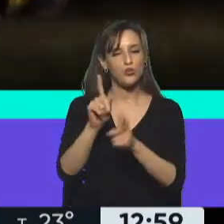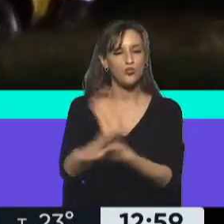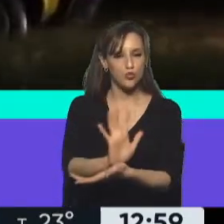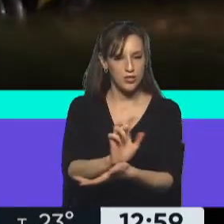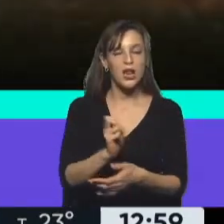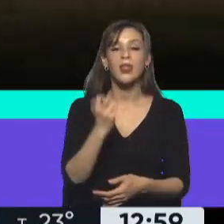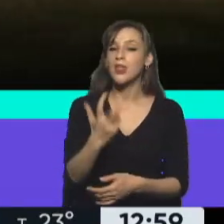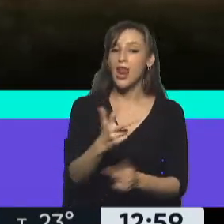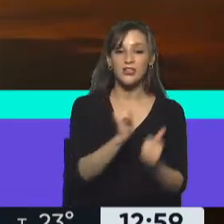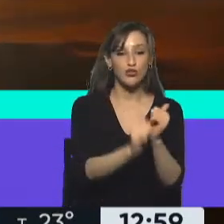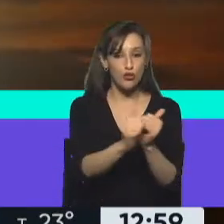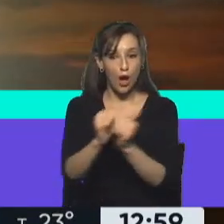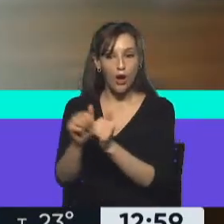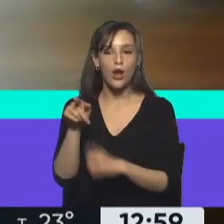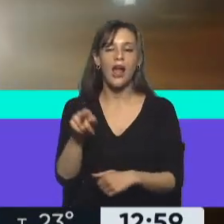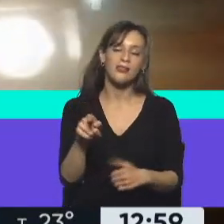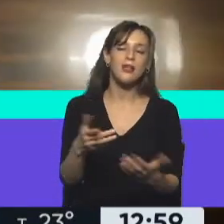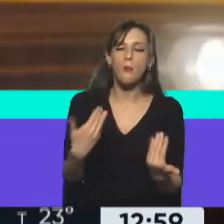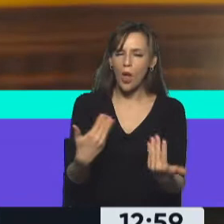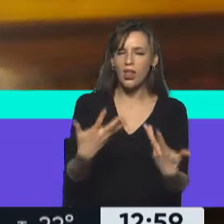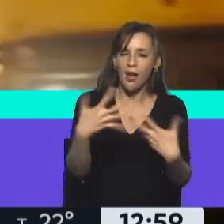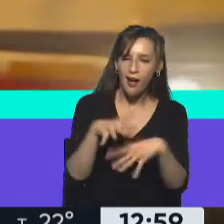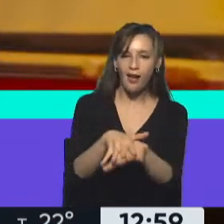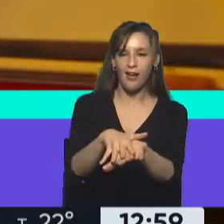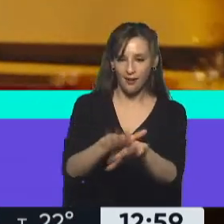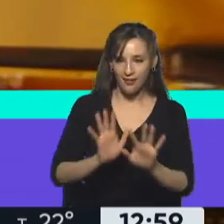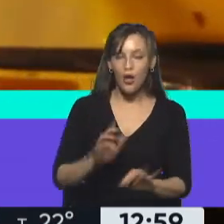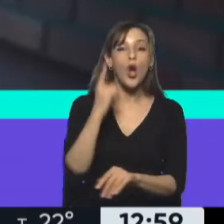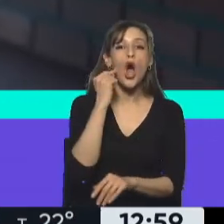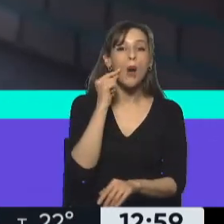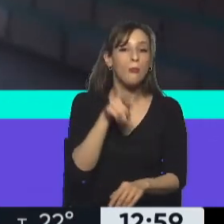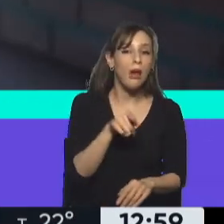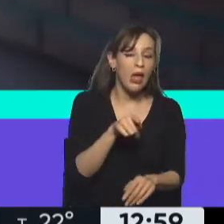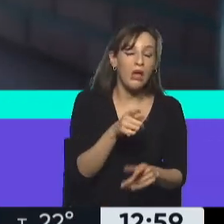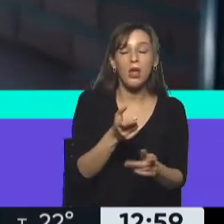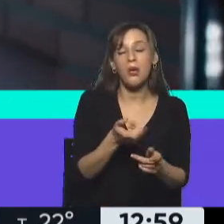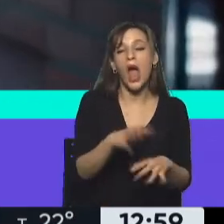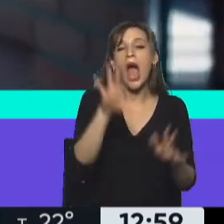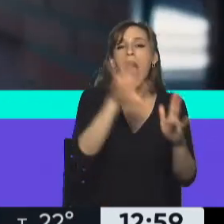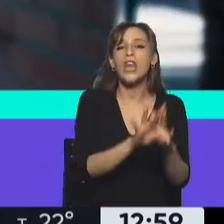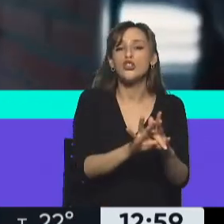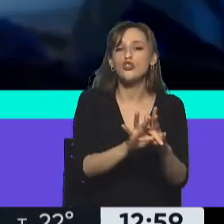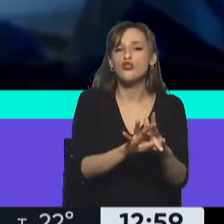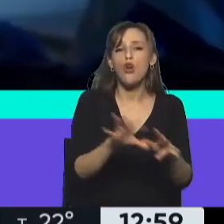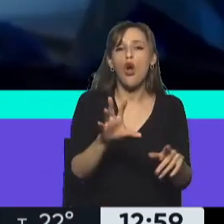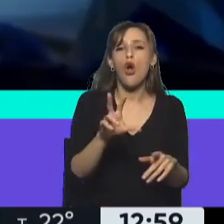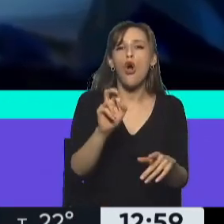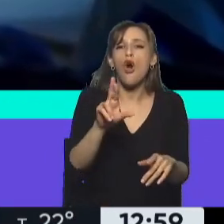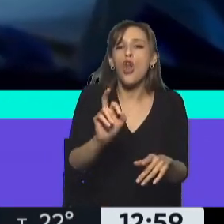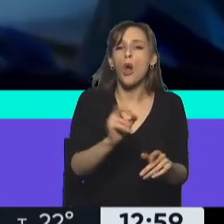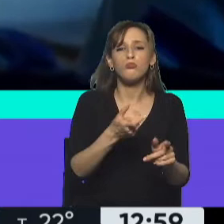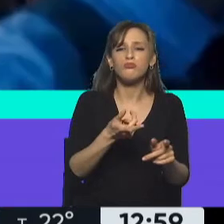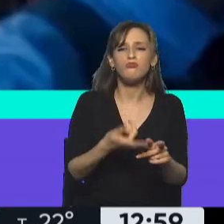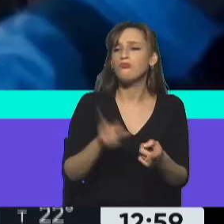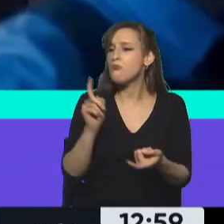historias que de alguna manera se pueden entrelazar. Por un lado, un hombre que vende un anillo de oro, porque un anillo de diamantes de la mujer, porque